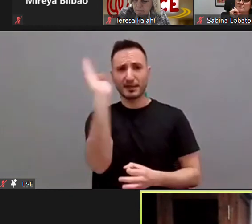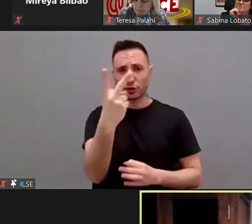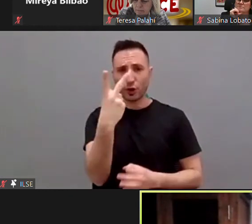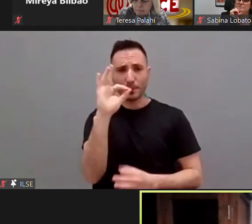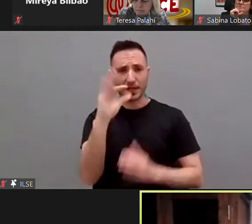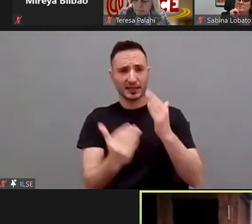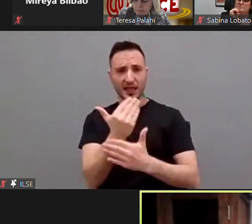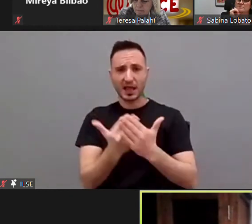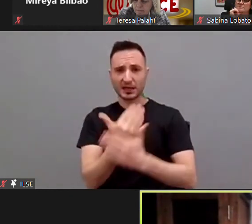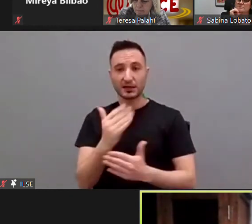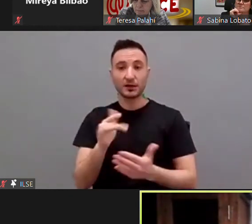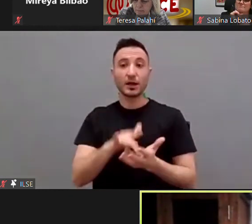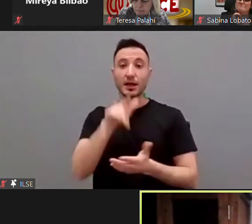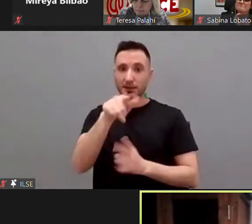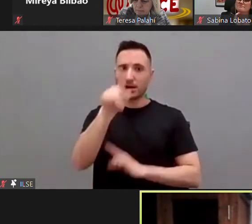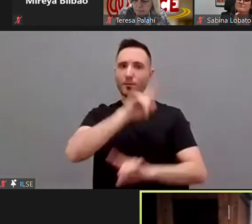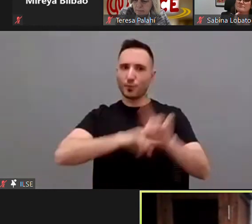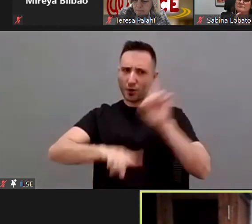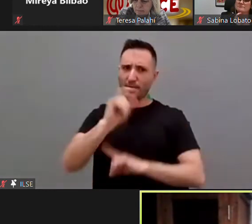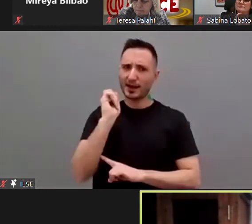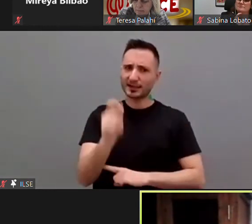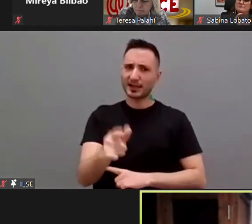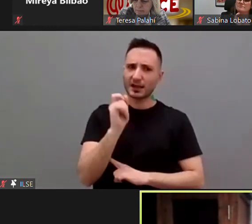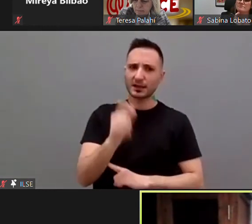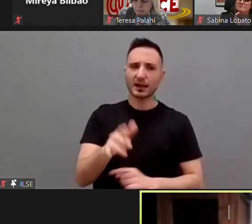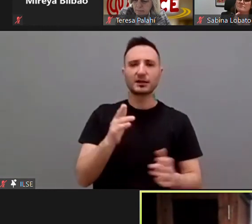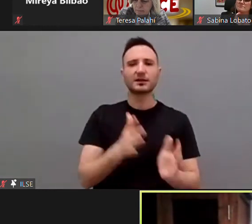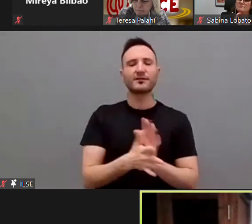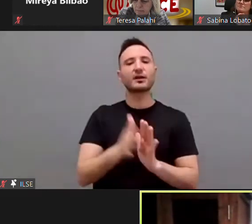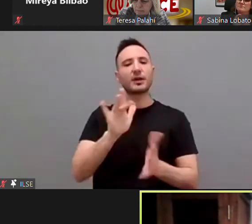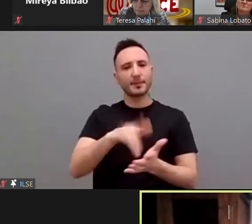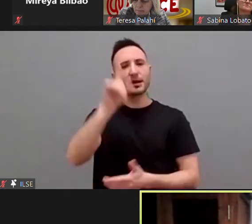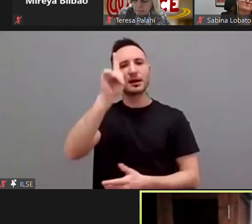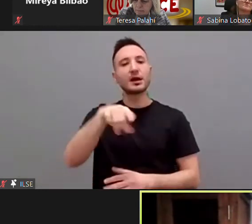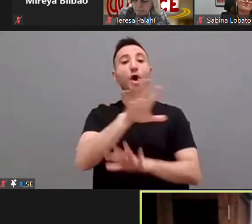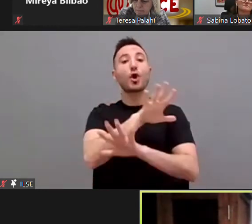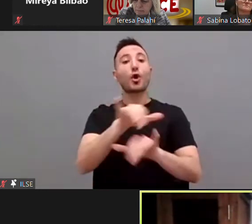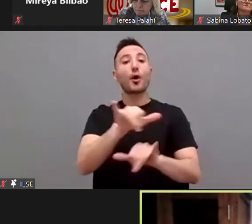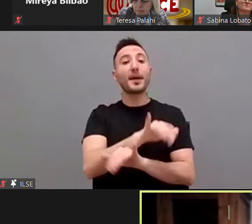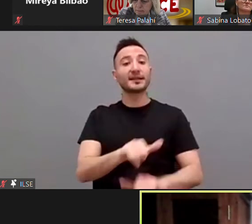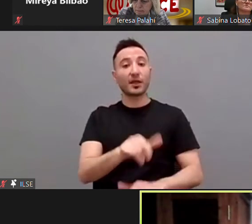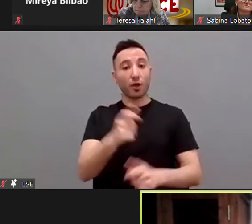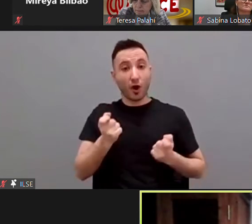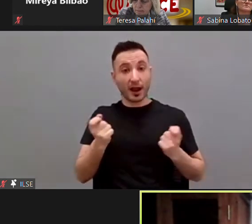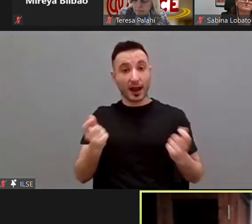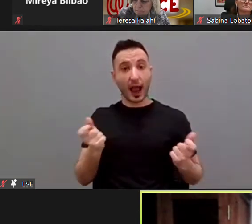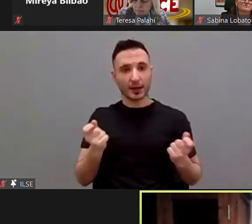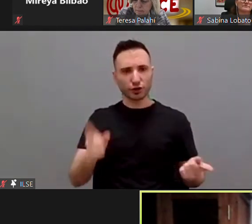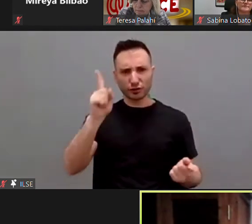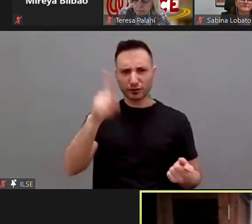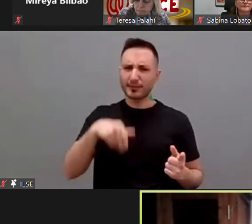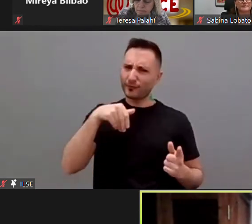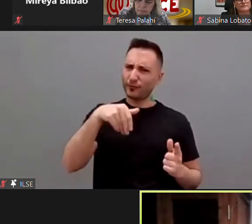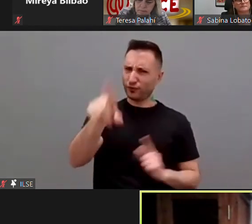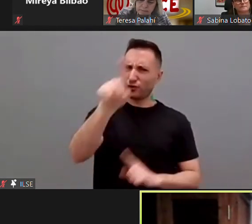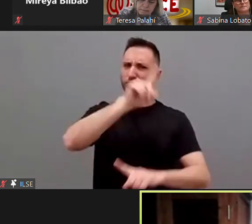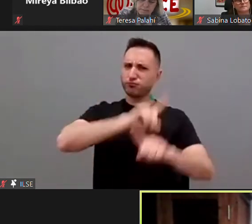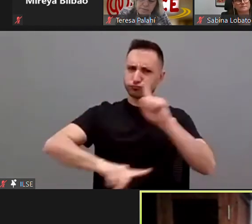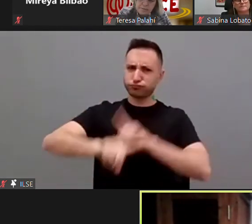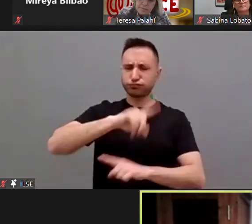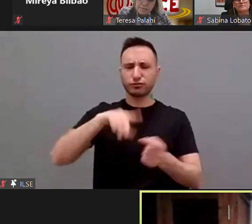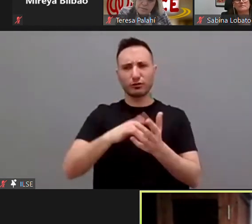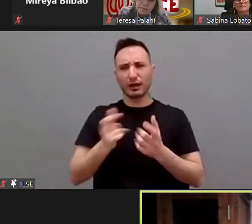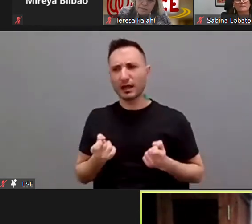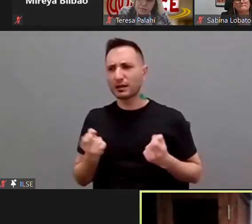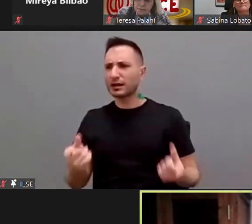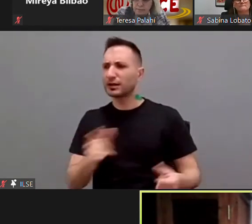que vemos, como ya hemos destacado, la compensación de los gastos. Va a ser bastante problemático determinar algunos de los gastos si los tiene